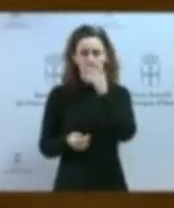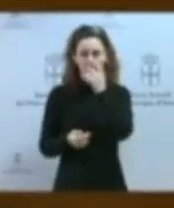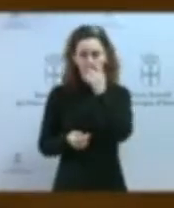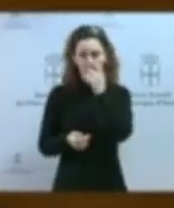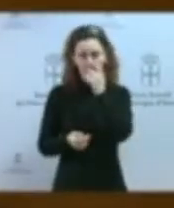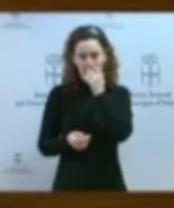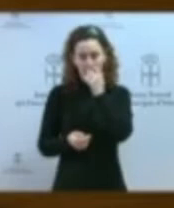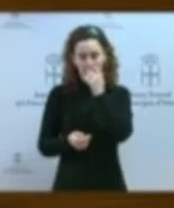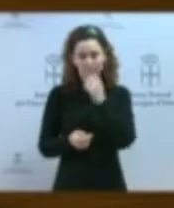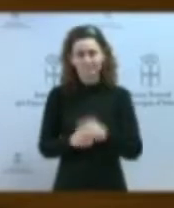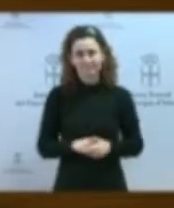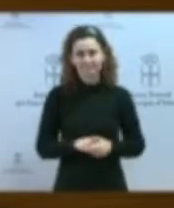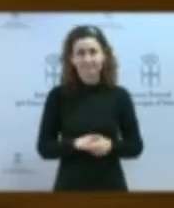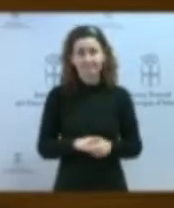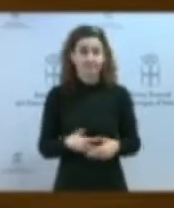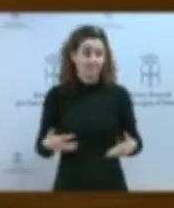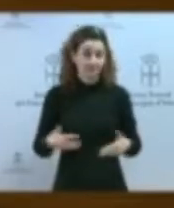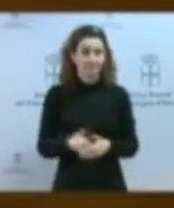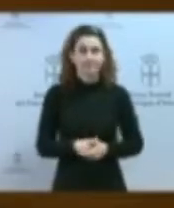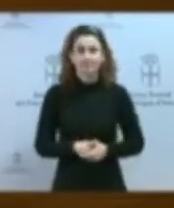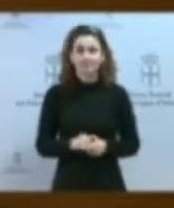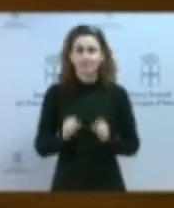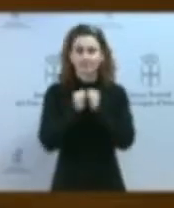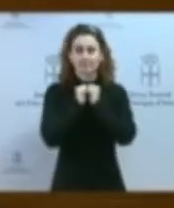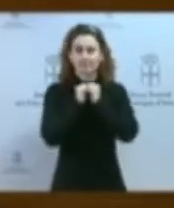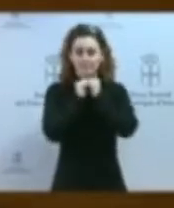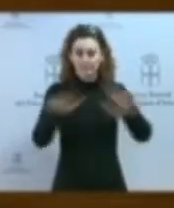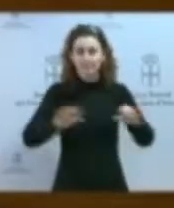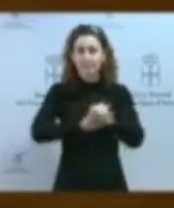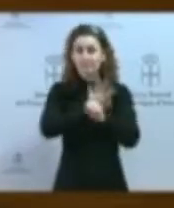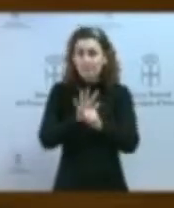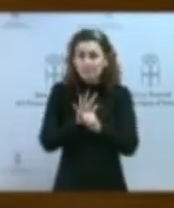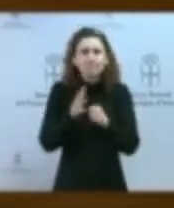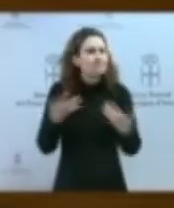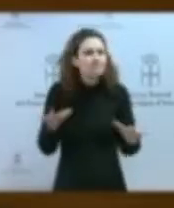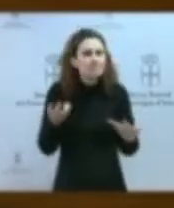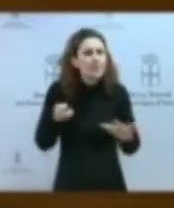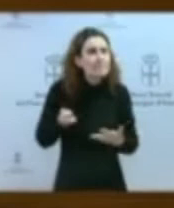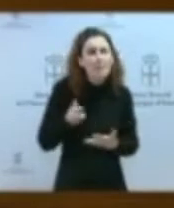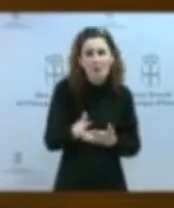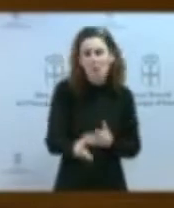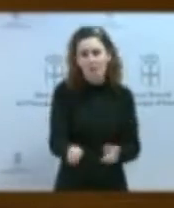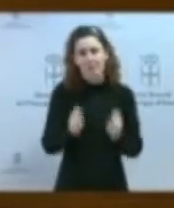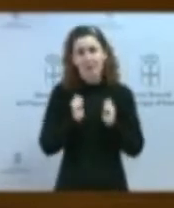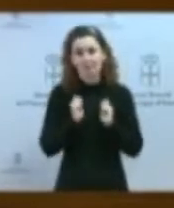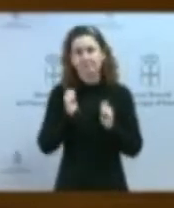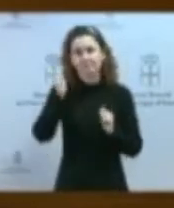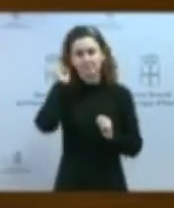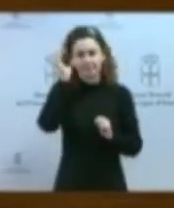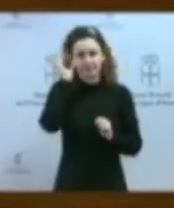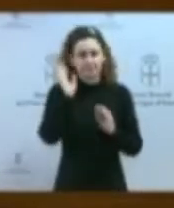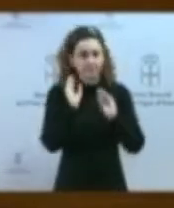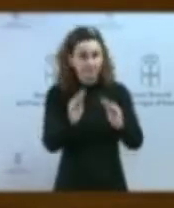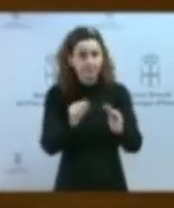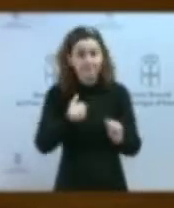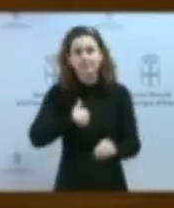Evidentemente, la pandemia no ha hecho otra cosa que agudizar cierto discurso soterrado que entiende que los programas son orientativos y que debemos